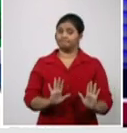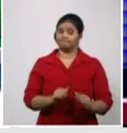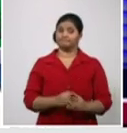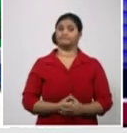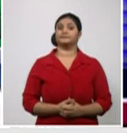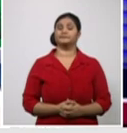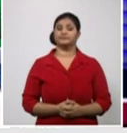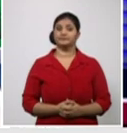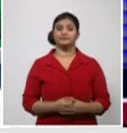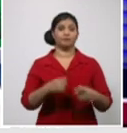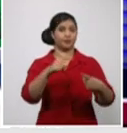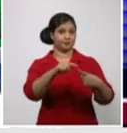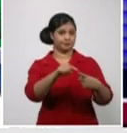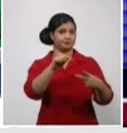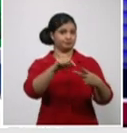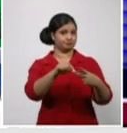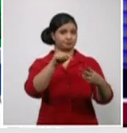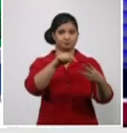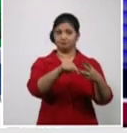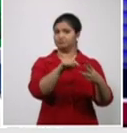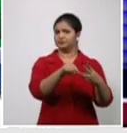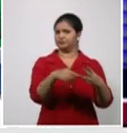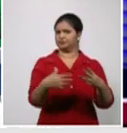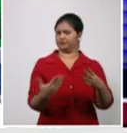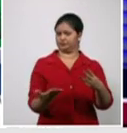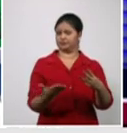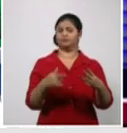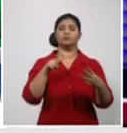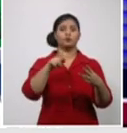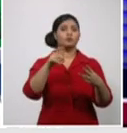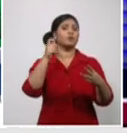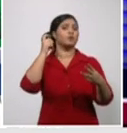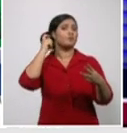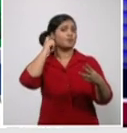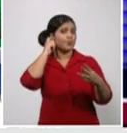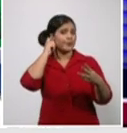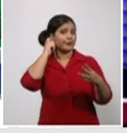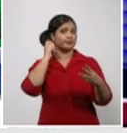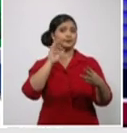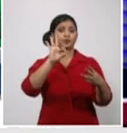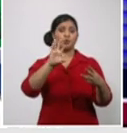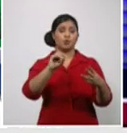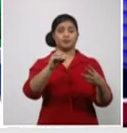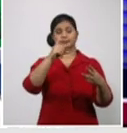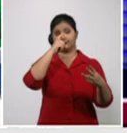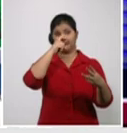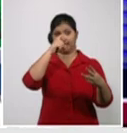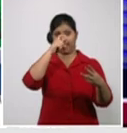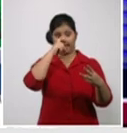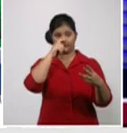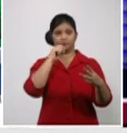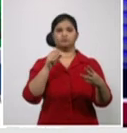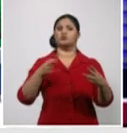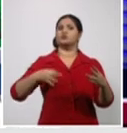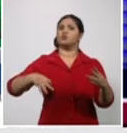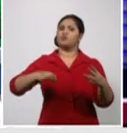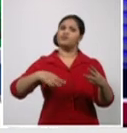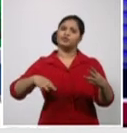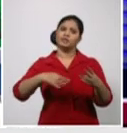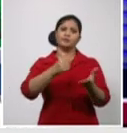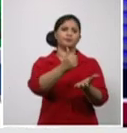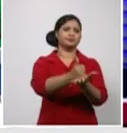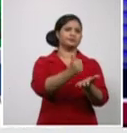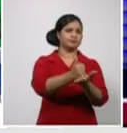Fallece una señora de 80 años de edad, del municipio Santiago de Cuba en